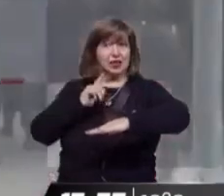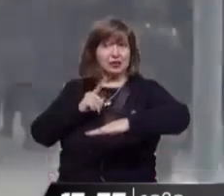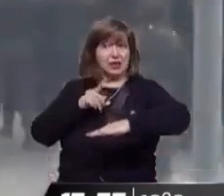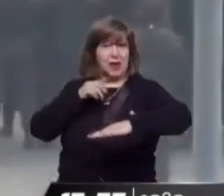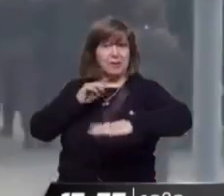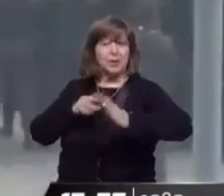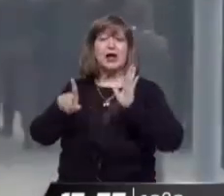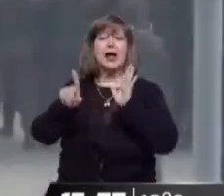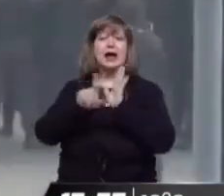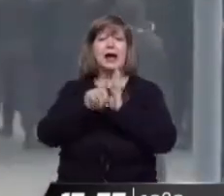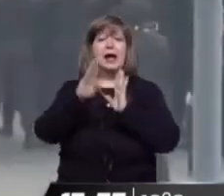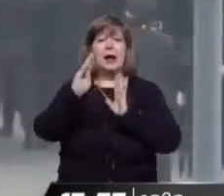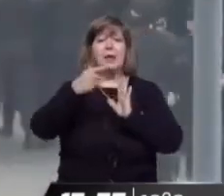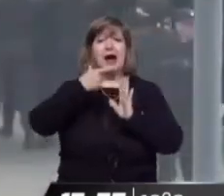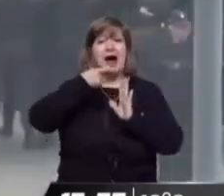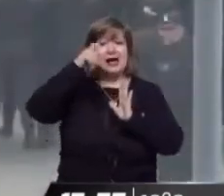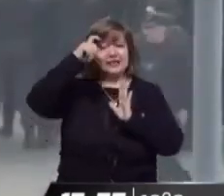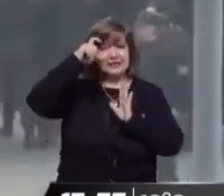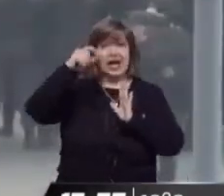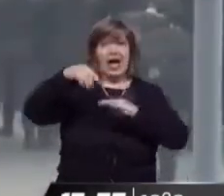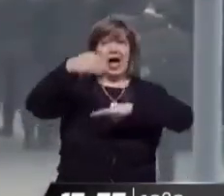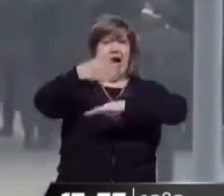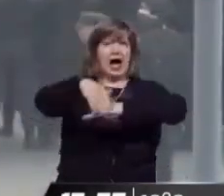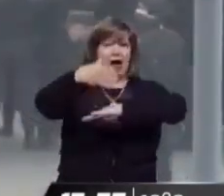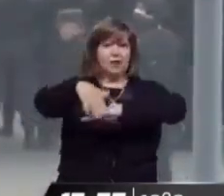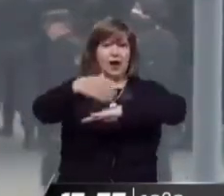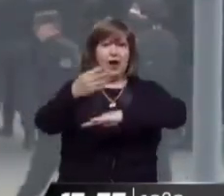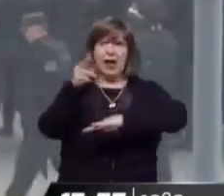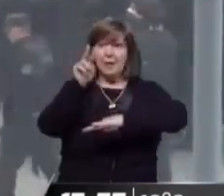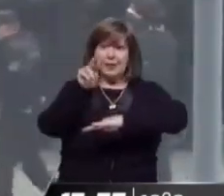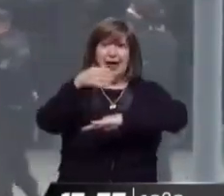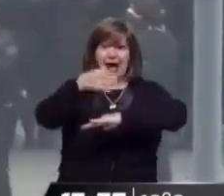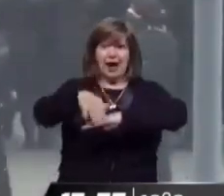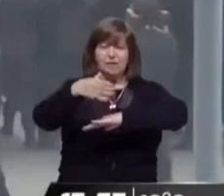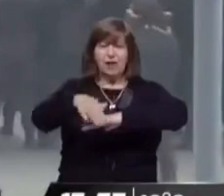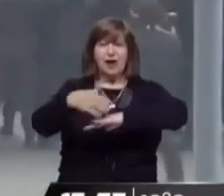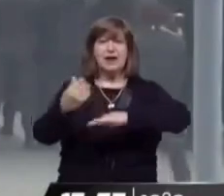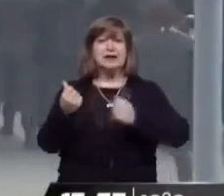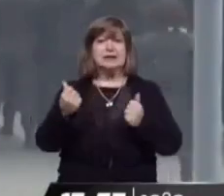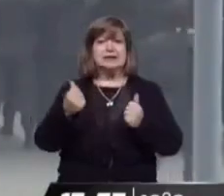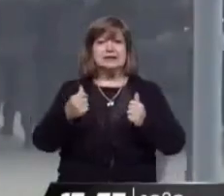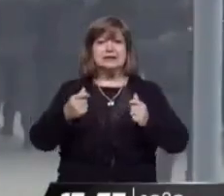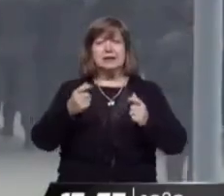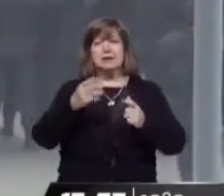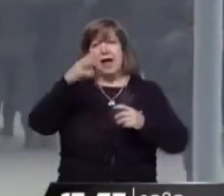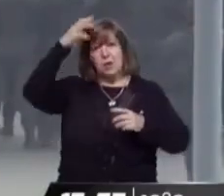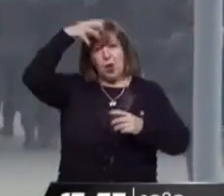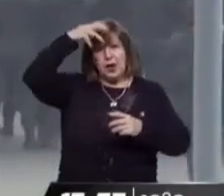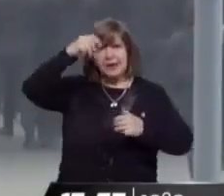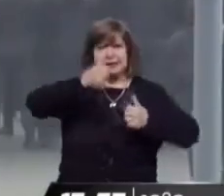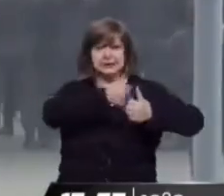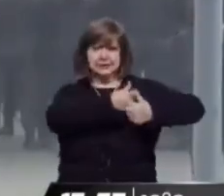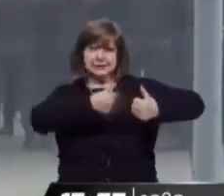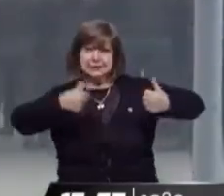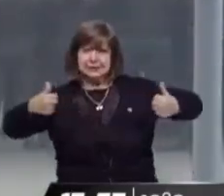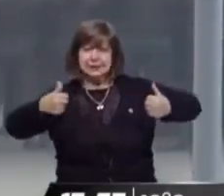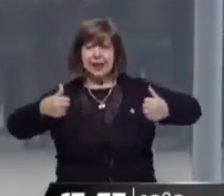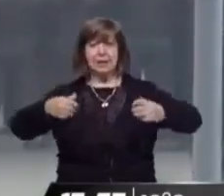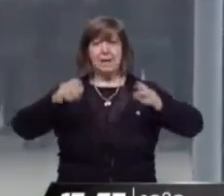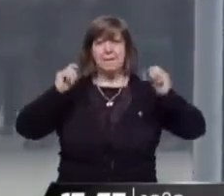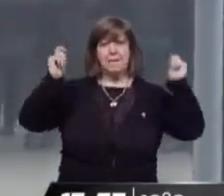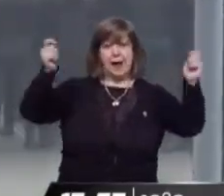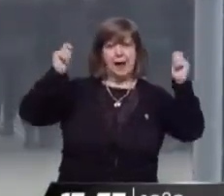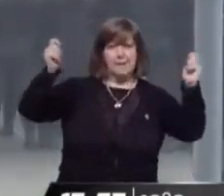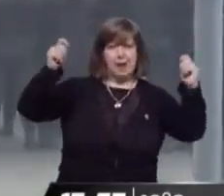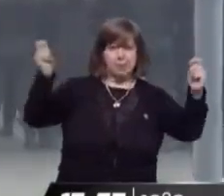se debate la ley bases y el paquete fiscal. Afuera está pasando esto, entre el operativo de seguridad y los manifestantes.